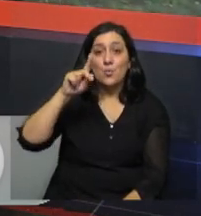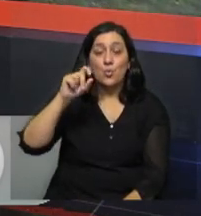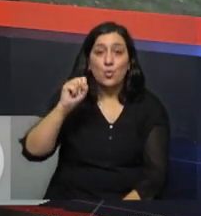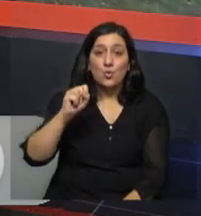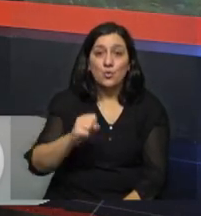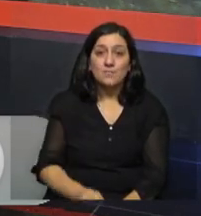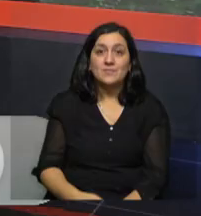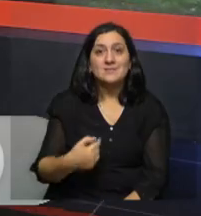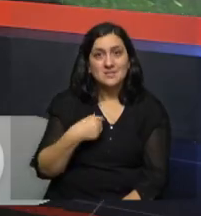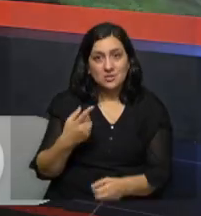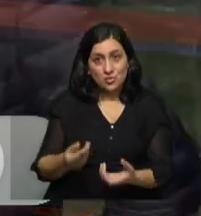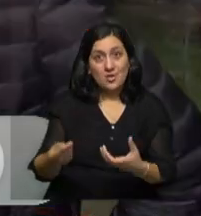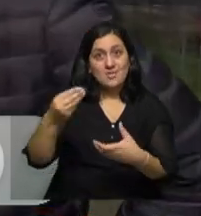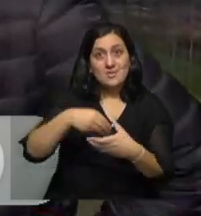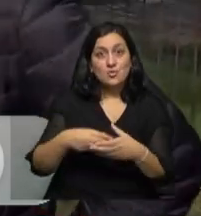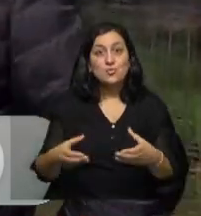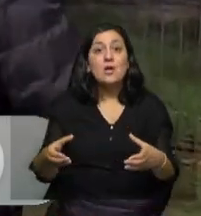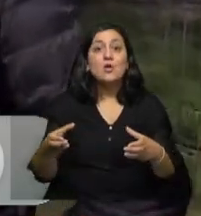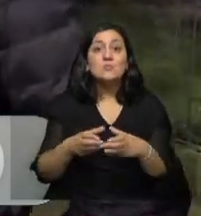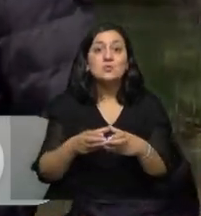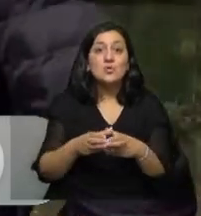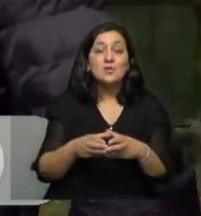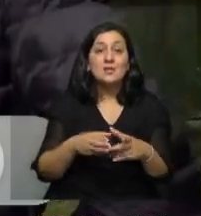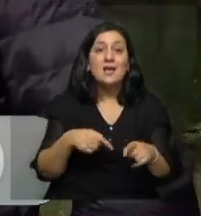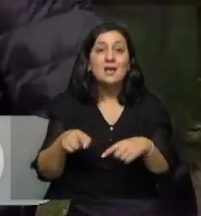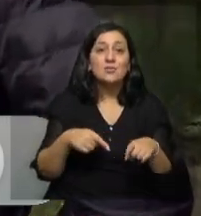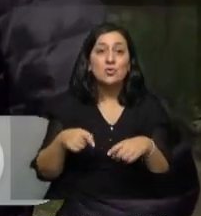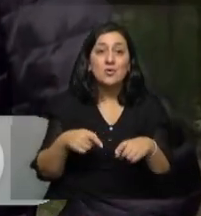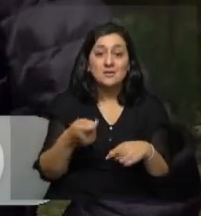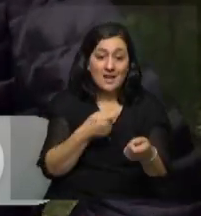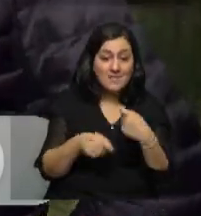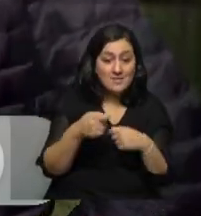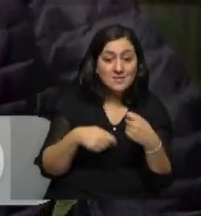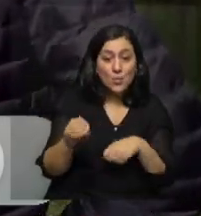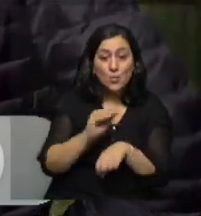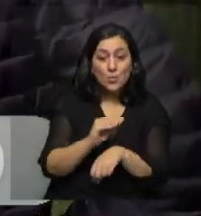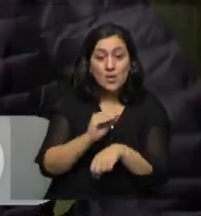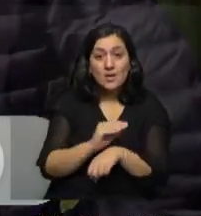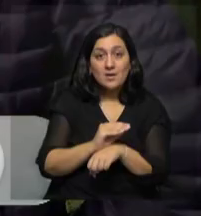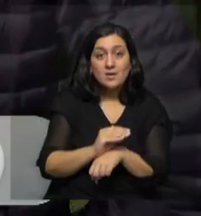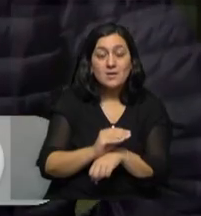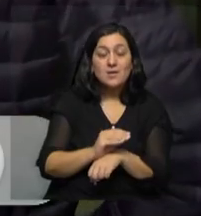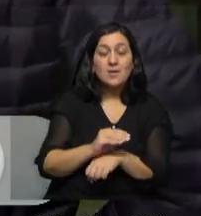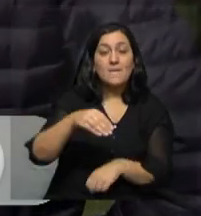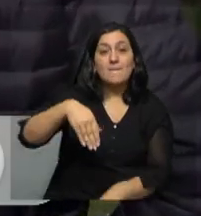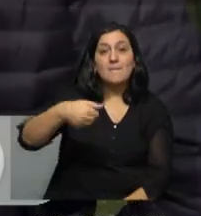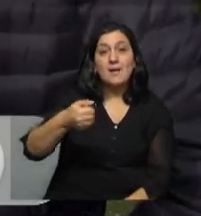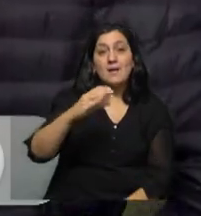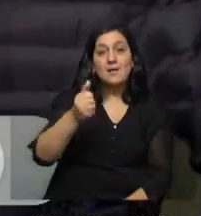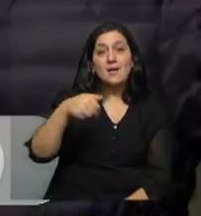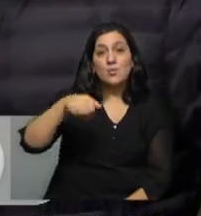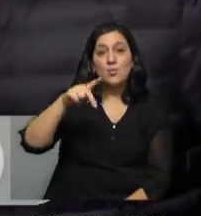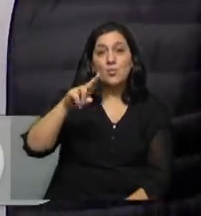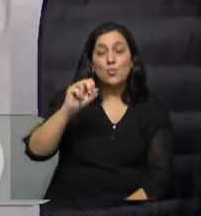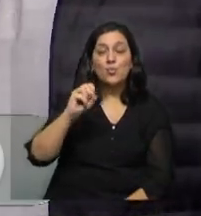Sí, bueno, yo formo parte de la comisión que gestiona el tablado, que se llama Almacén Cultural Macanudo, que forma parte de la red de escenarios populares, que